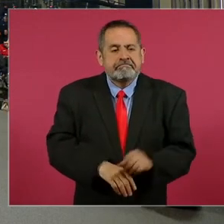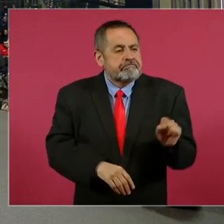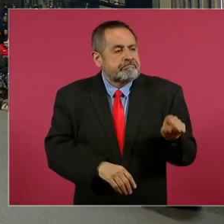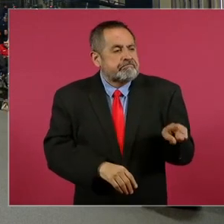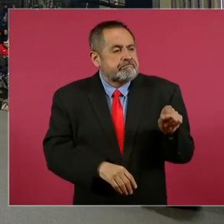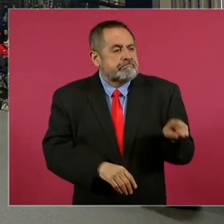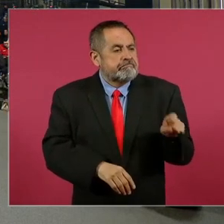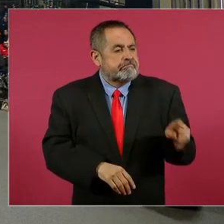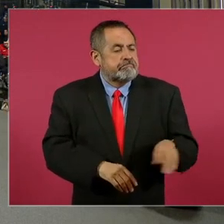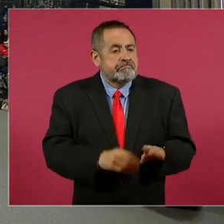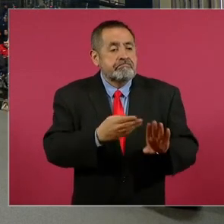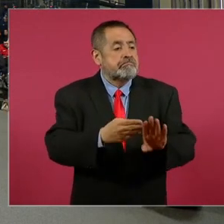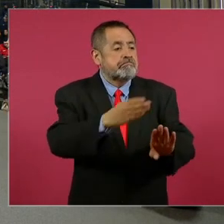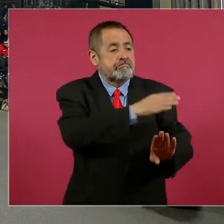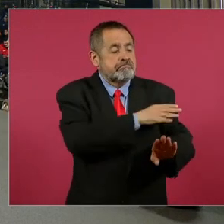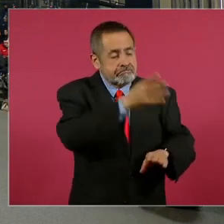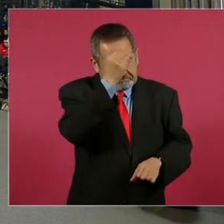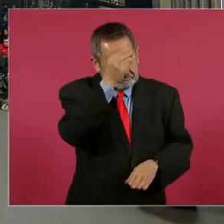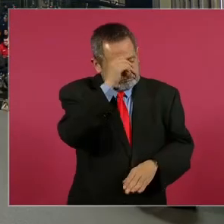Es lo que aprendieron.